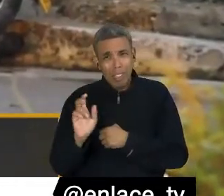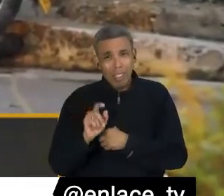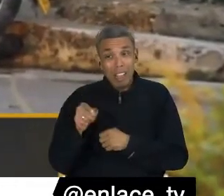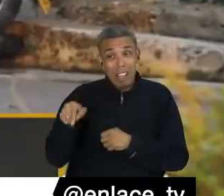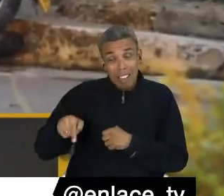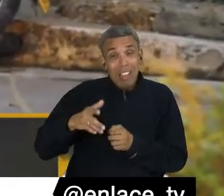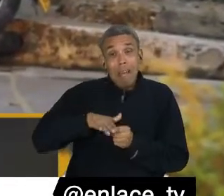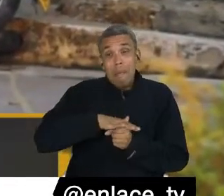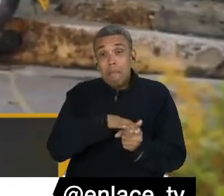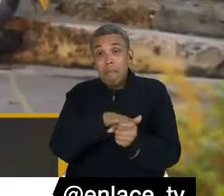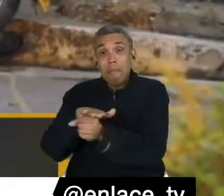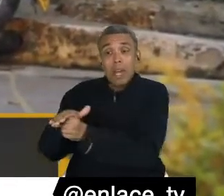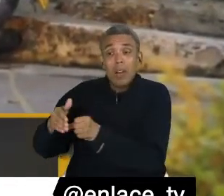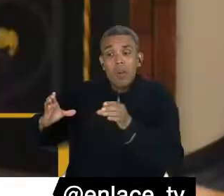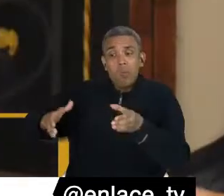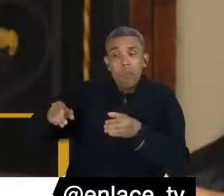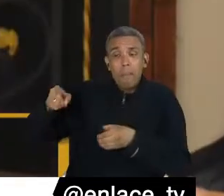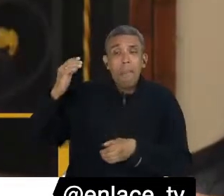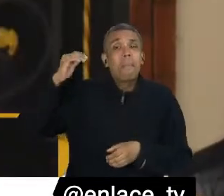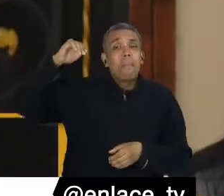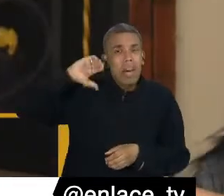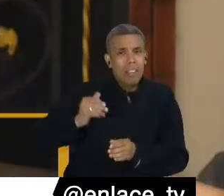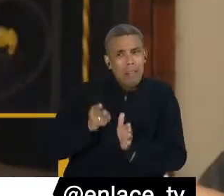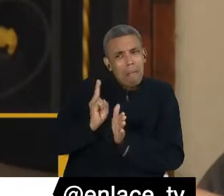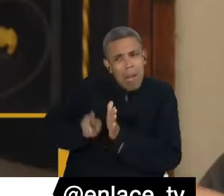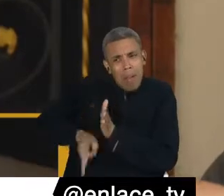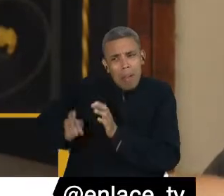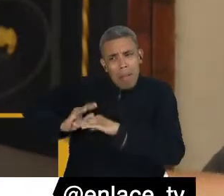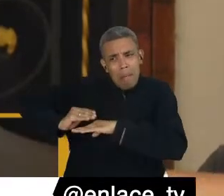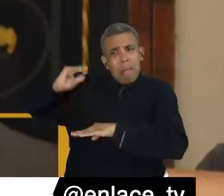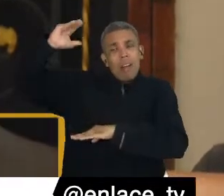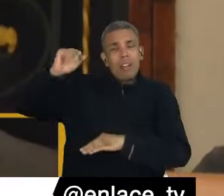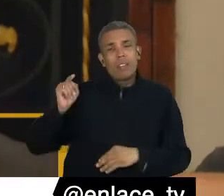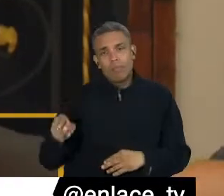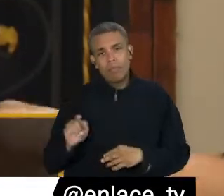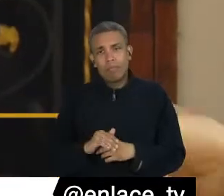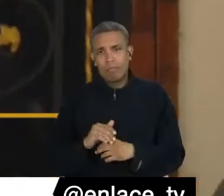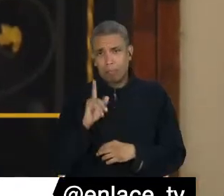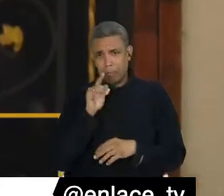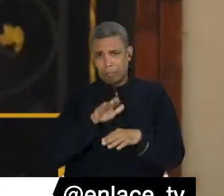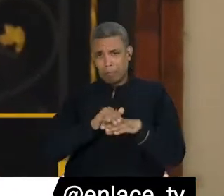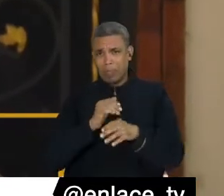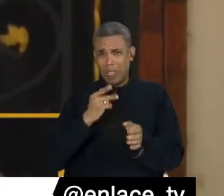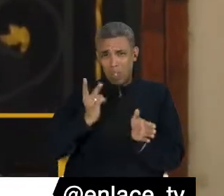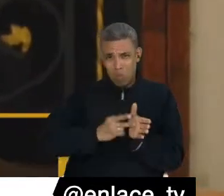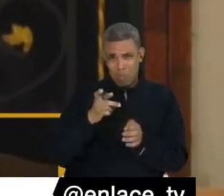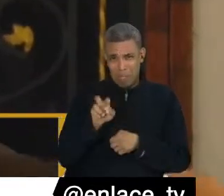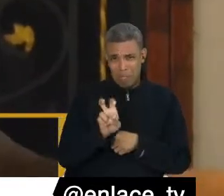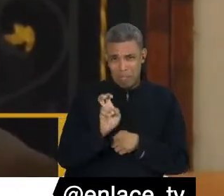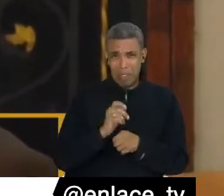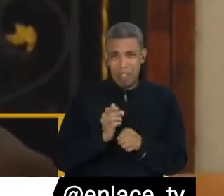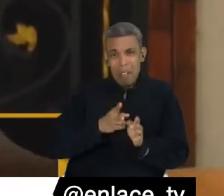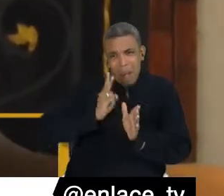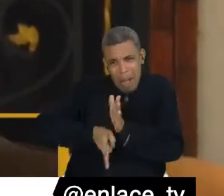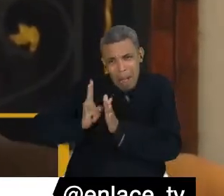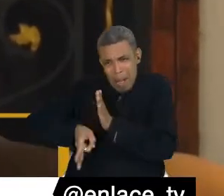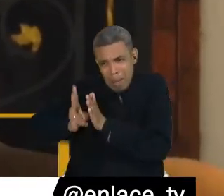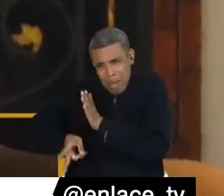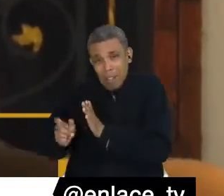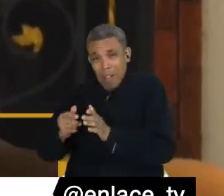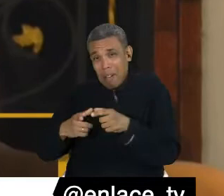esta comuna. ¿Qué es la criminalidad? Para nadie es un secreto que en el 2017 el 80% de los crímenes selectivos que se